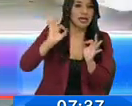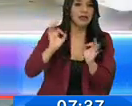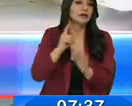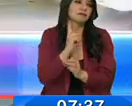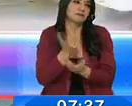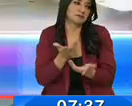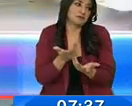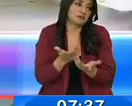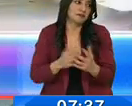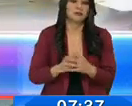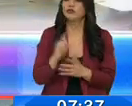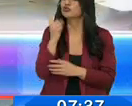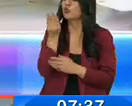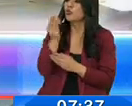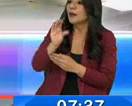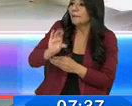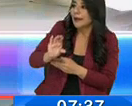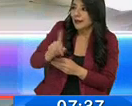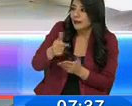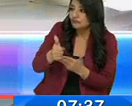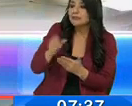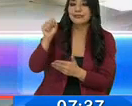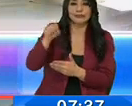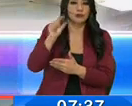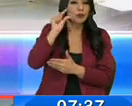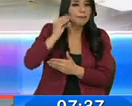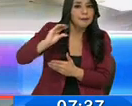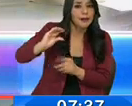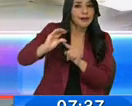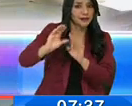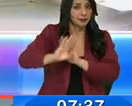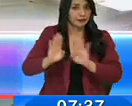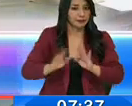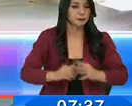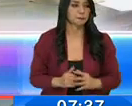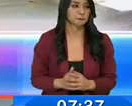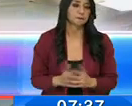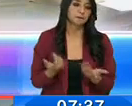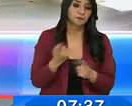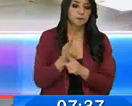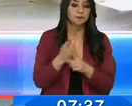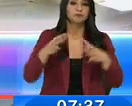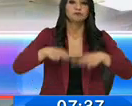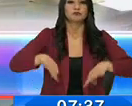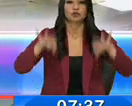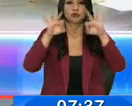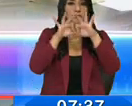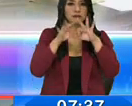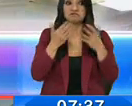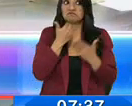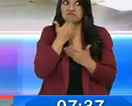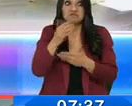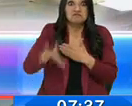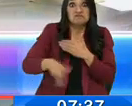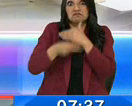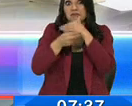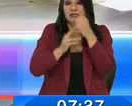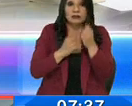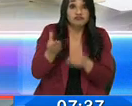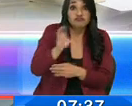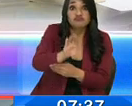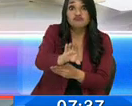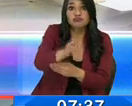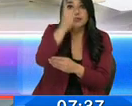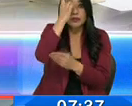para solo una parte de ese déficit. Exactamente. Entonces, es importante, obviamente, cualquier recurso adicional y evitar un nivel